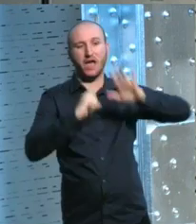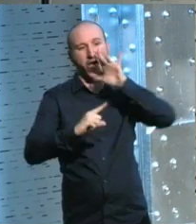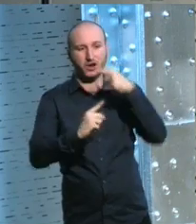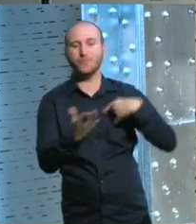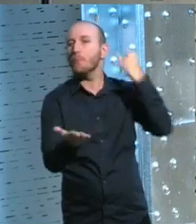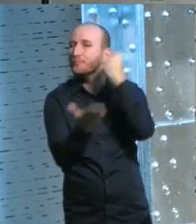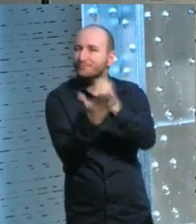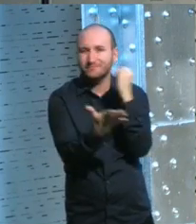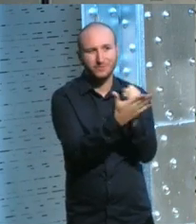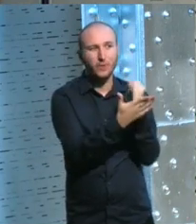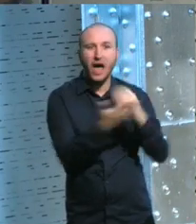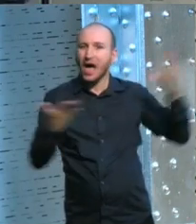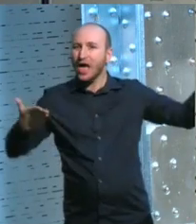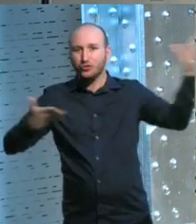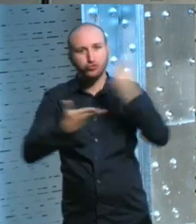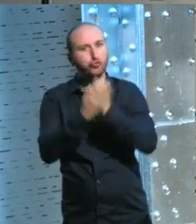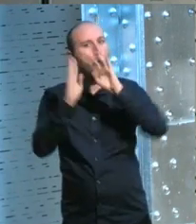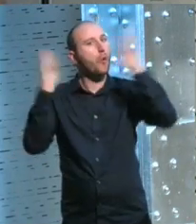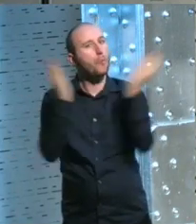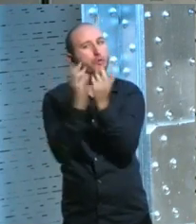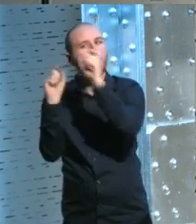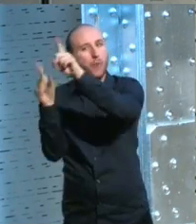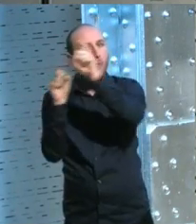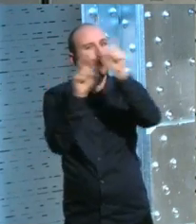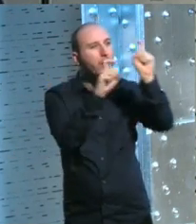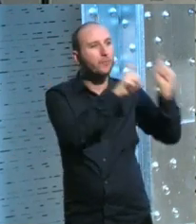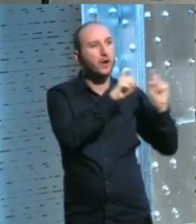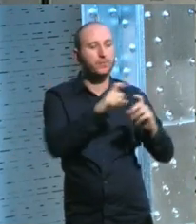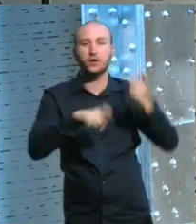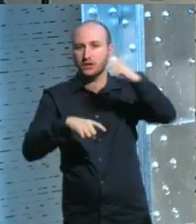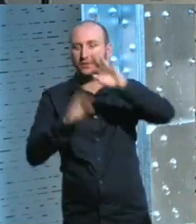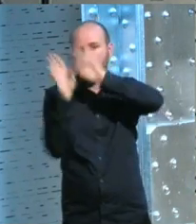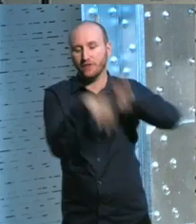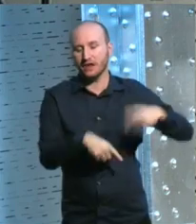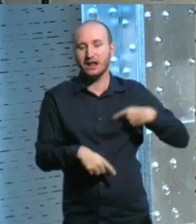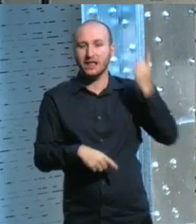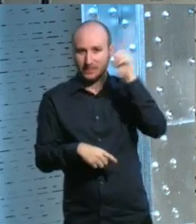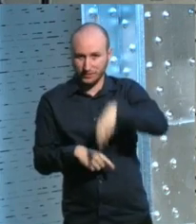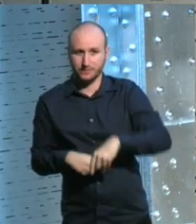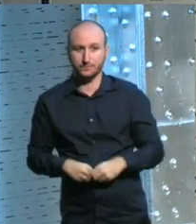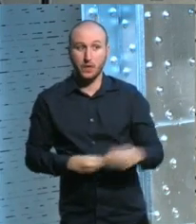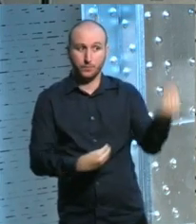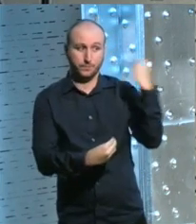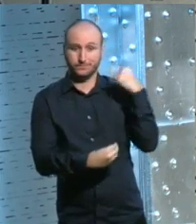en todas partes del mundo, y eso lo veremos también hacia el final. Preguntas, por favor. Listo.